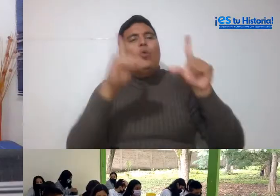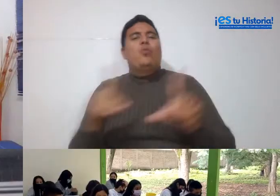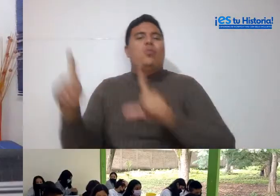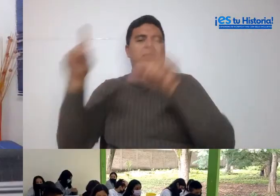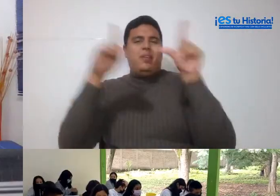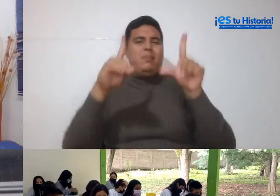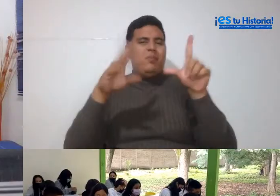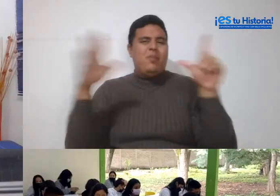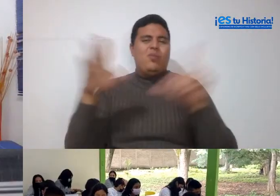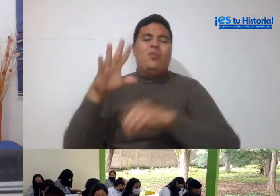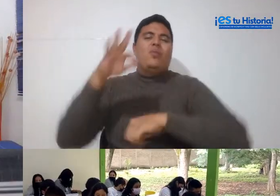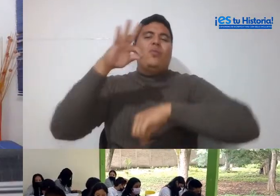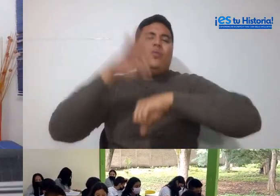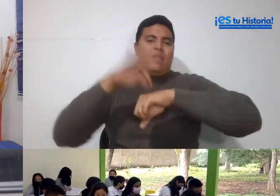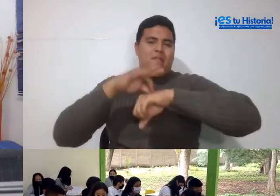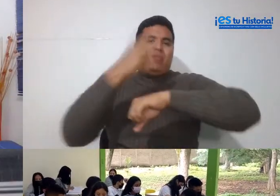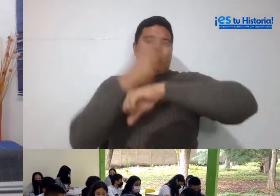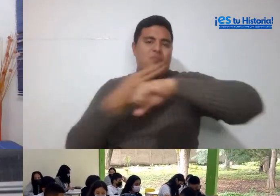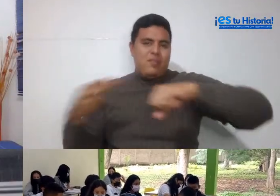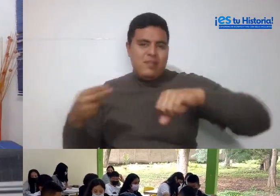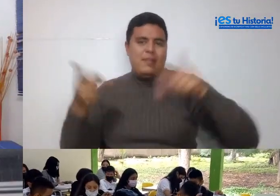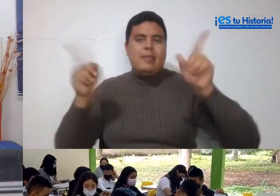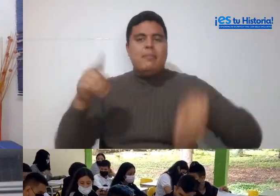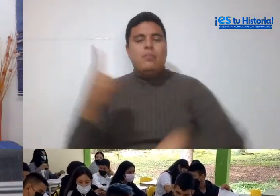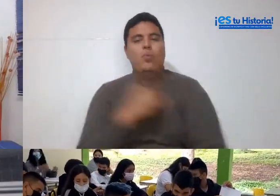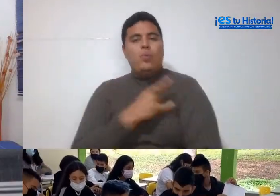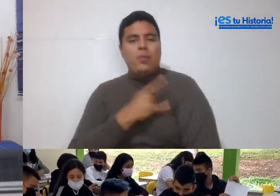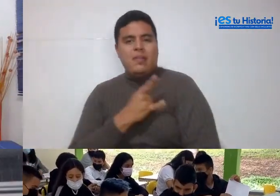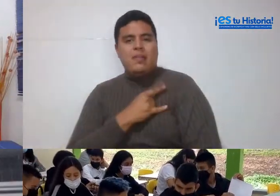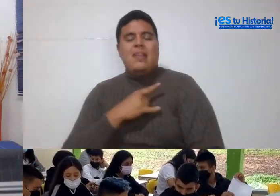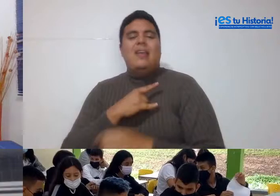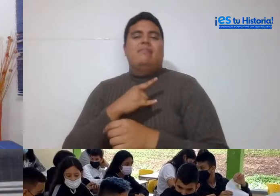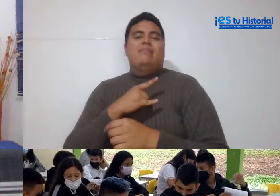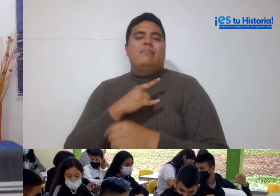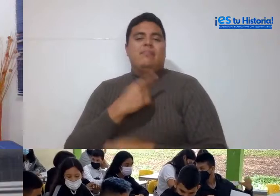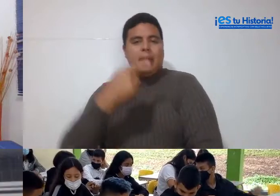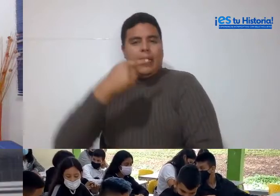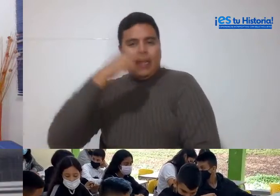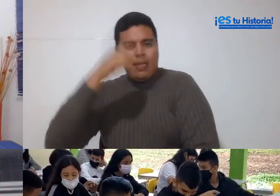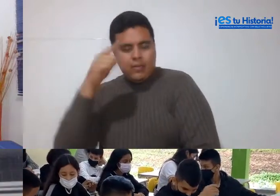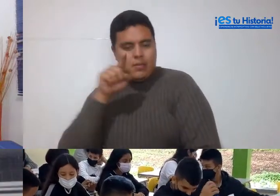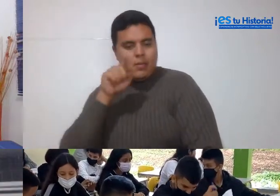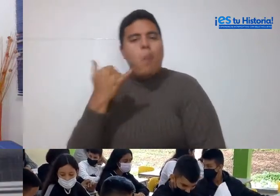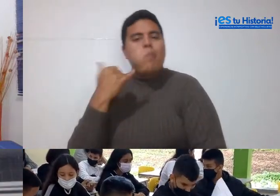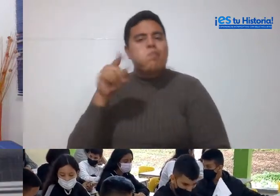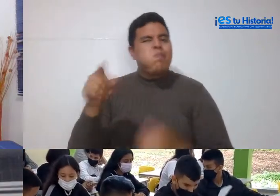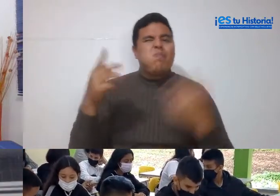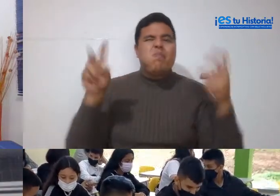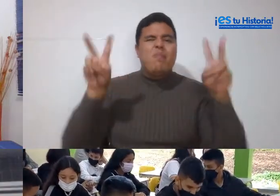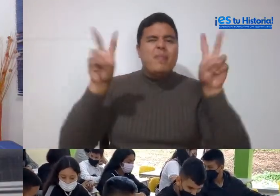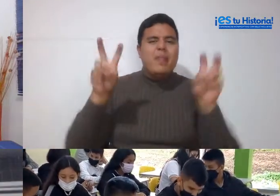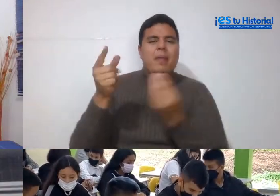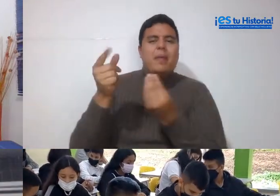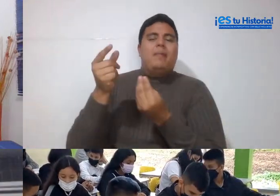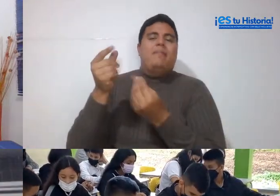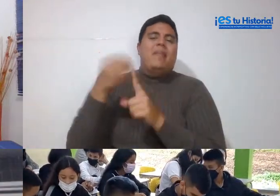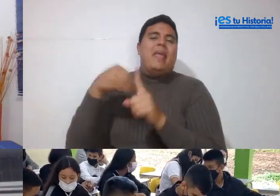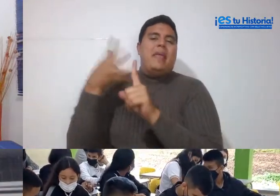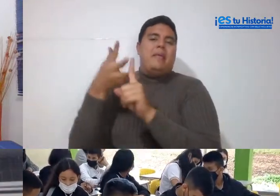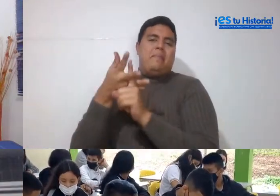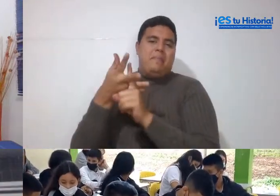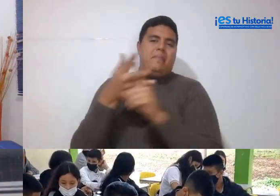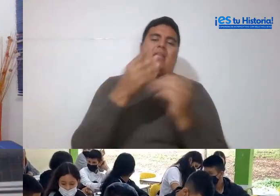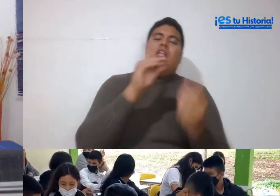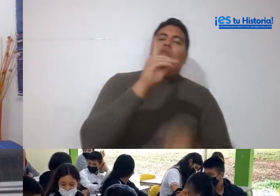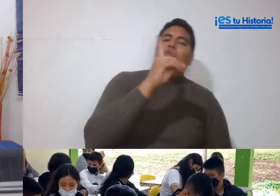donde nos empezaban a explicar sobre el DUA y el PIAR. Para mí fue muy oportuno porque empezamos a mirar esa metodología